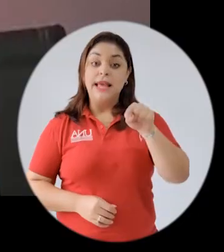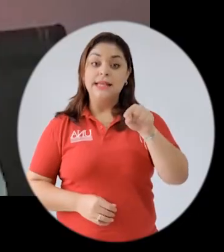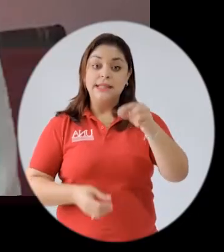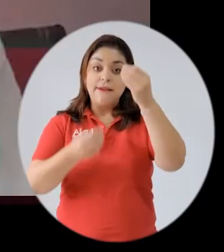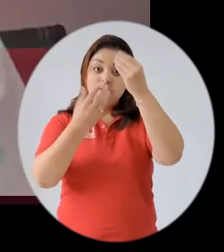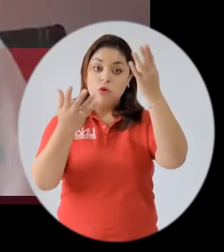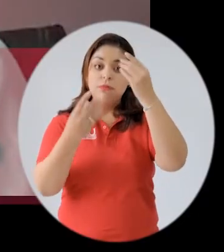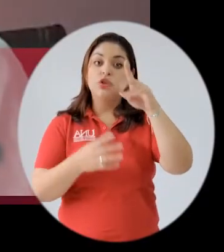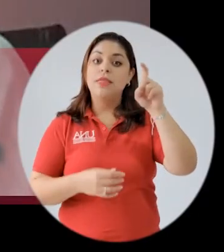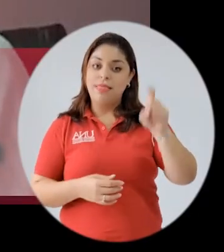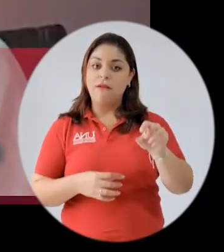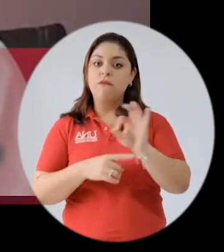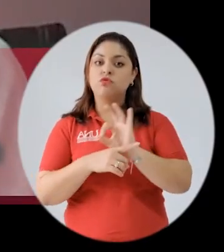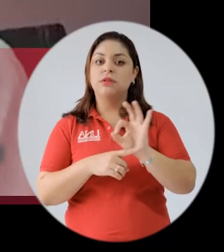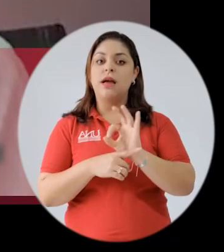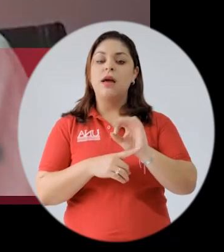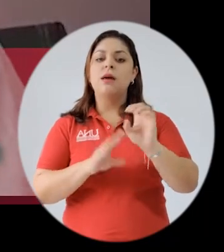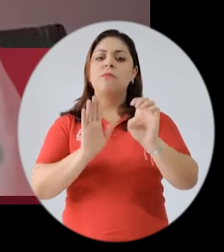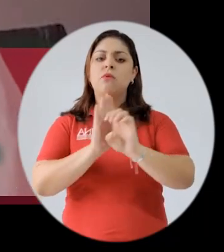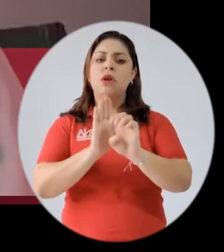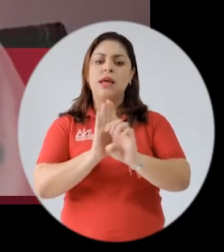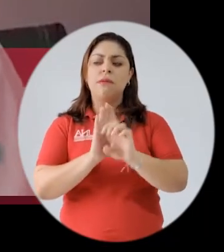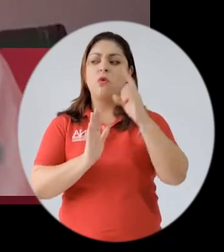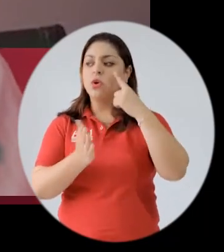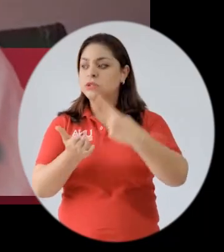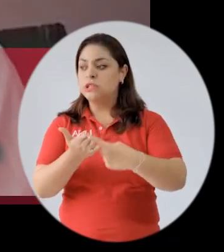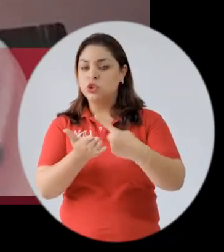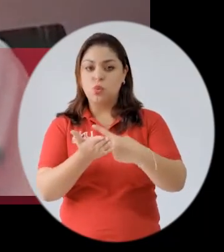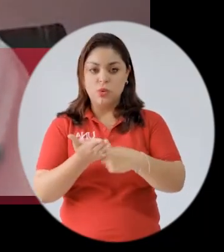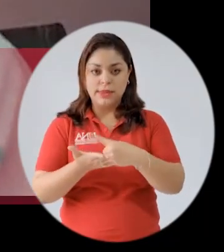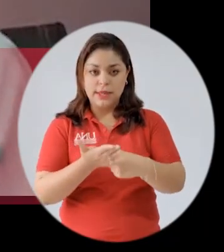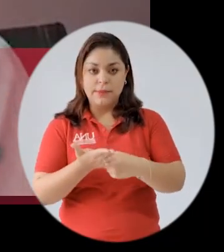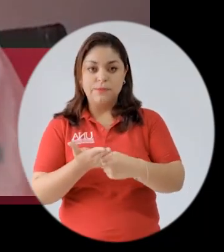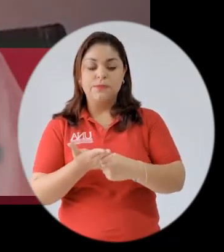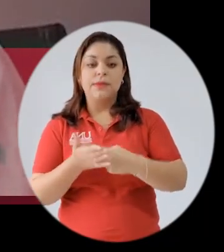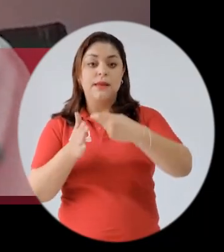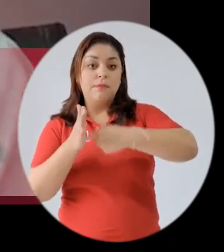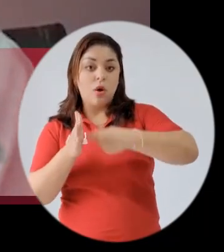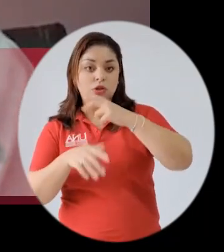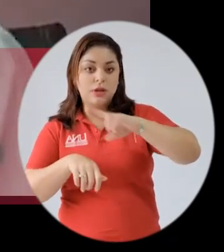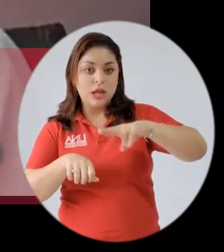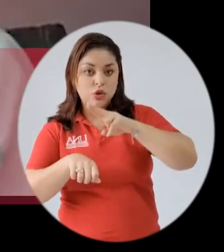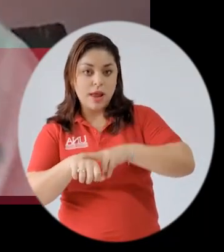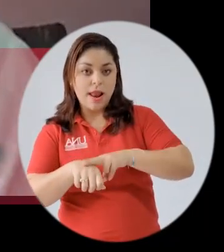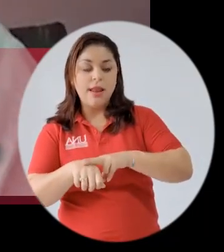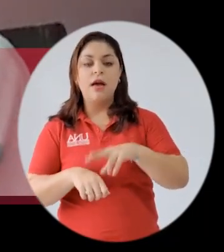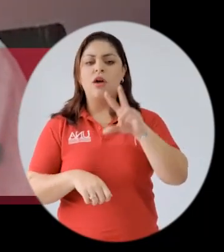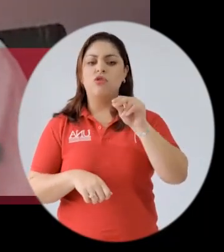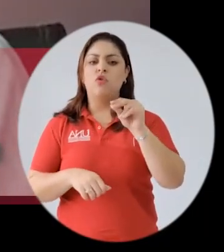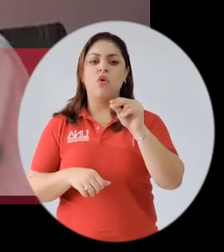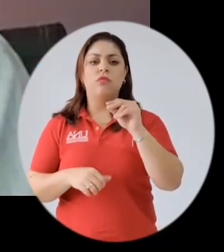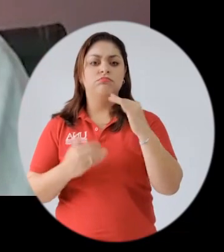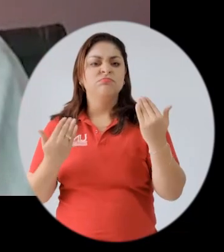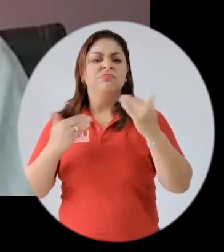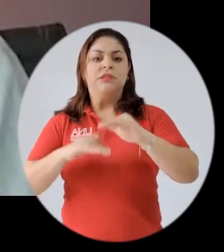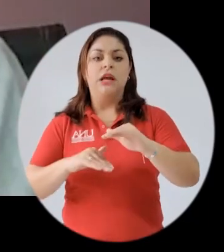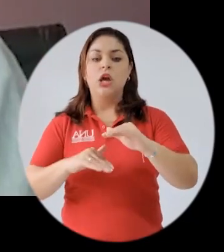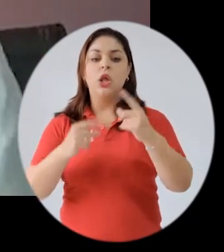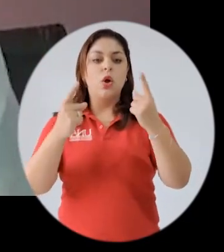10 minutos y los hombres 6 horas y 50 minutos. Y finalmente al ejercicio físico, ¿verdad? Que es muy importante por lo que